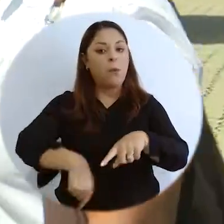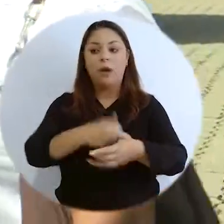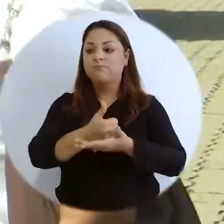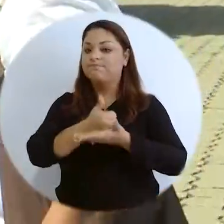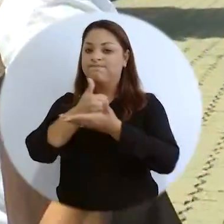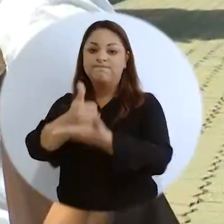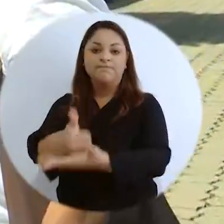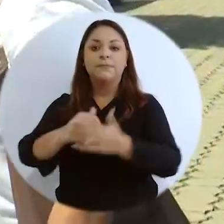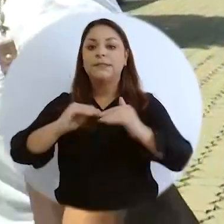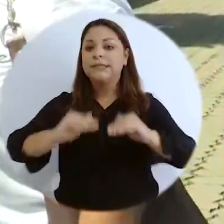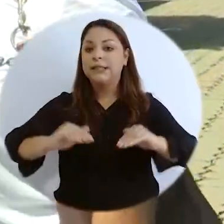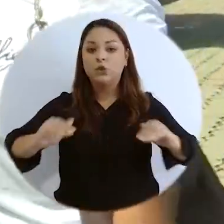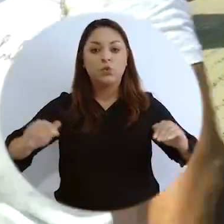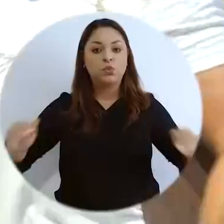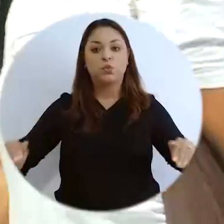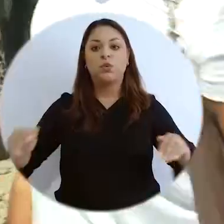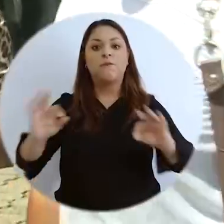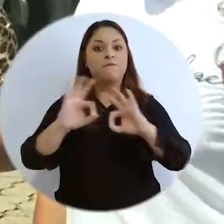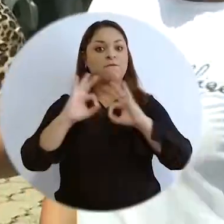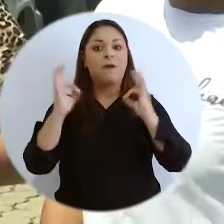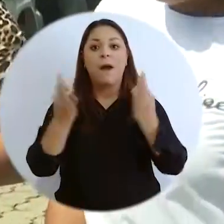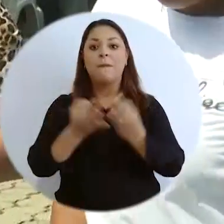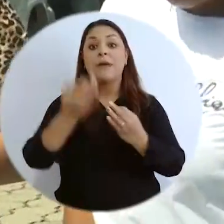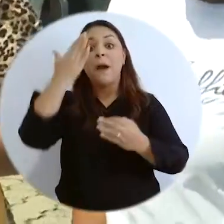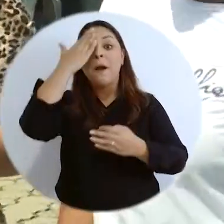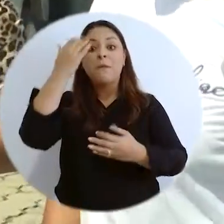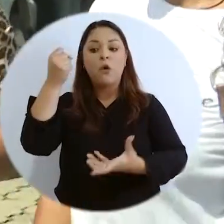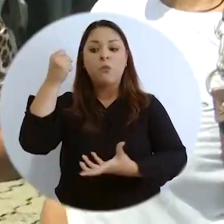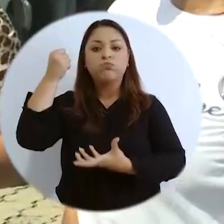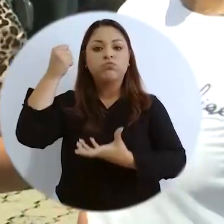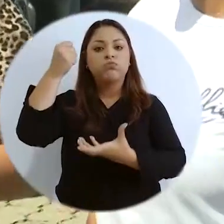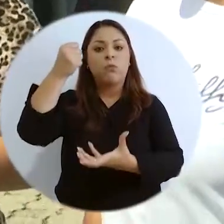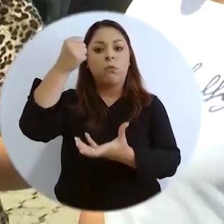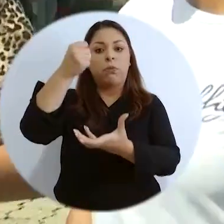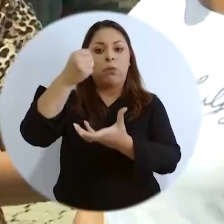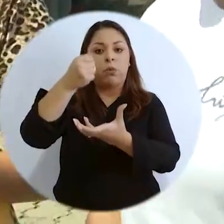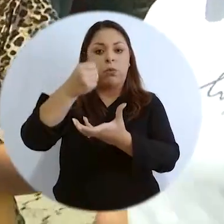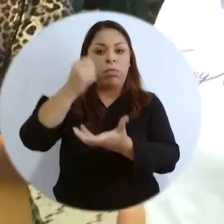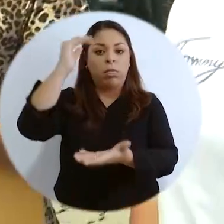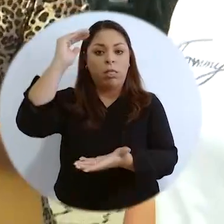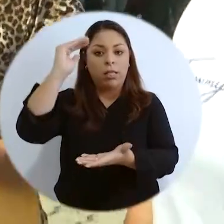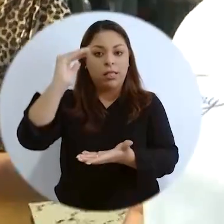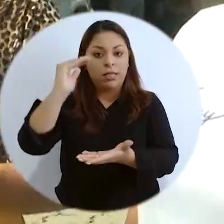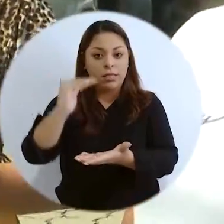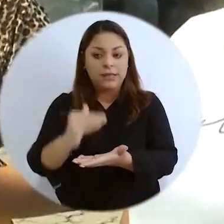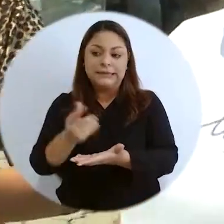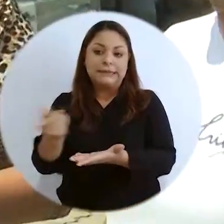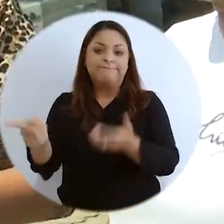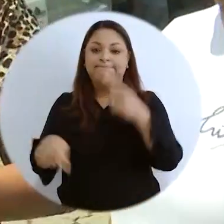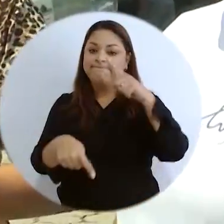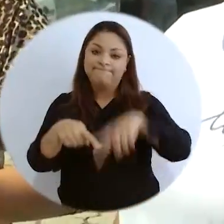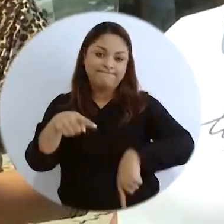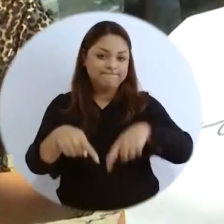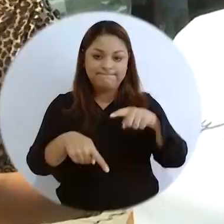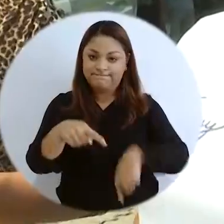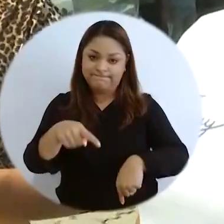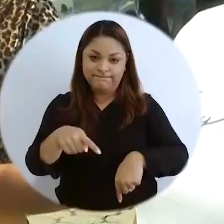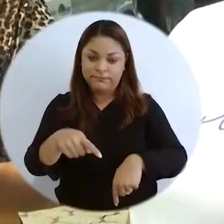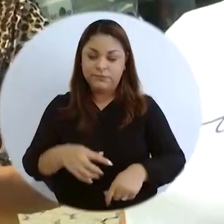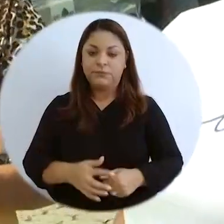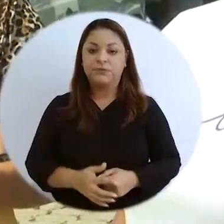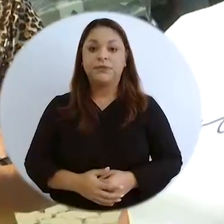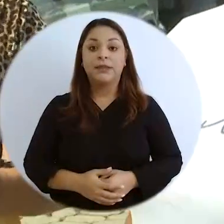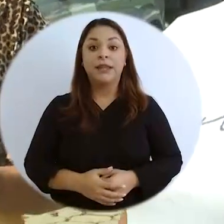infantil ni a sus familias, con los recortes que tenemos en términos de inversión social. Hace un par de días